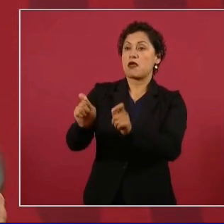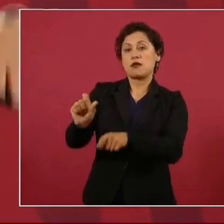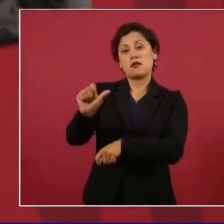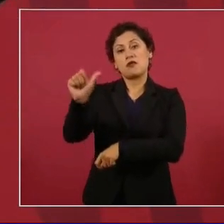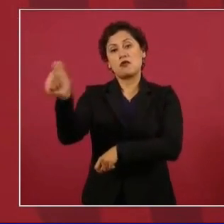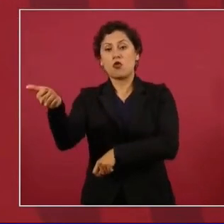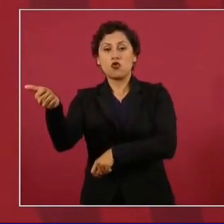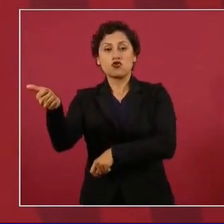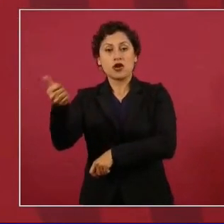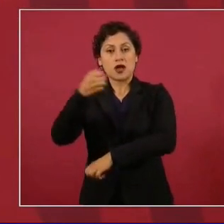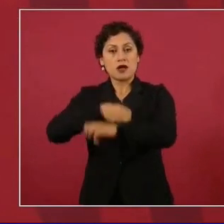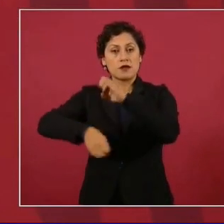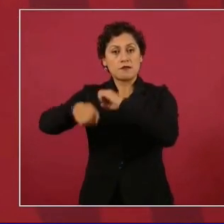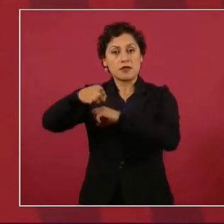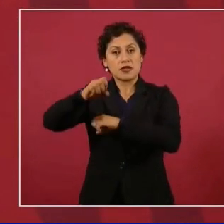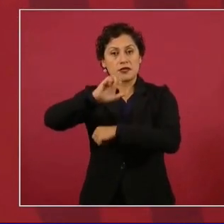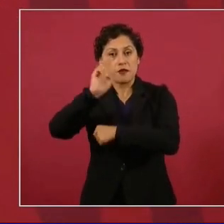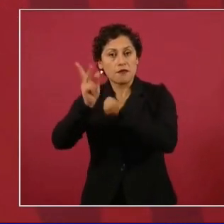y que son